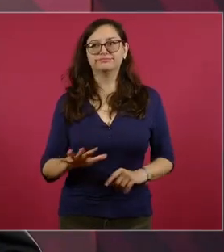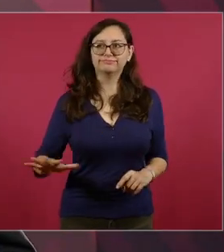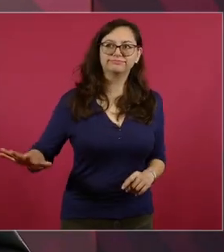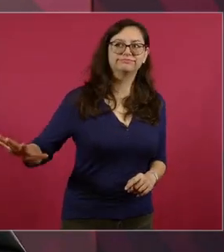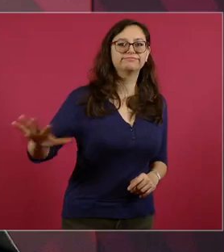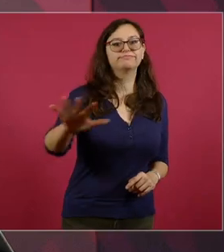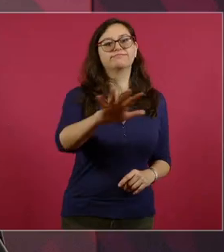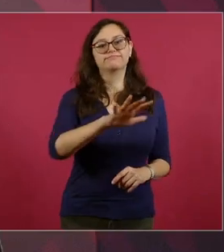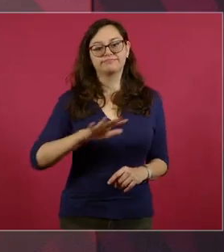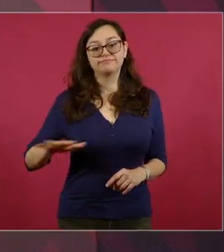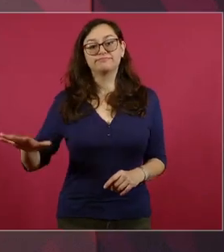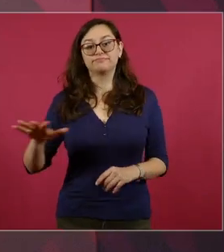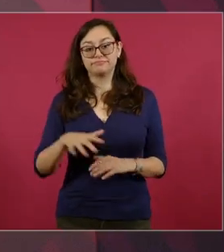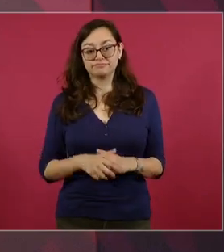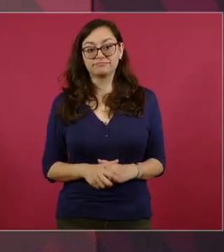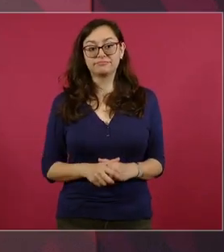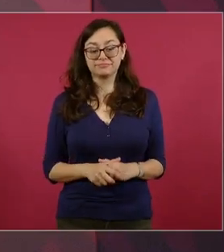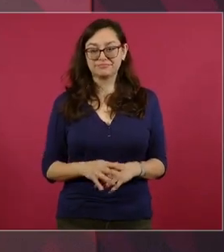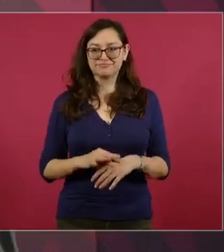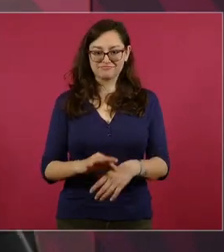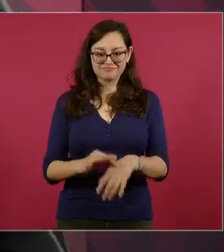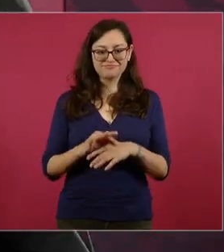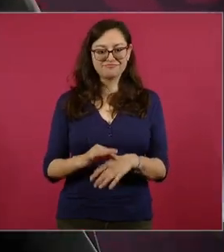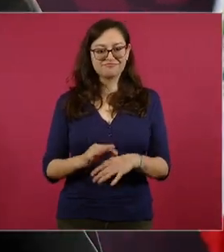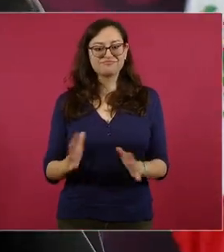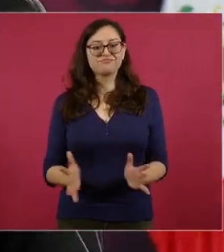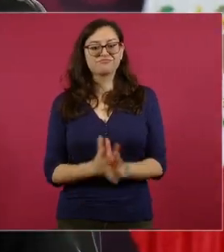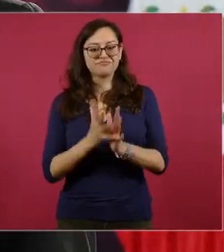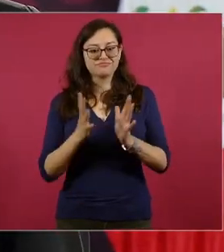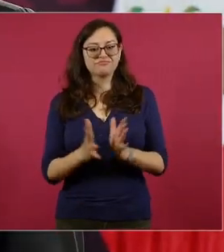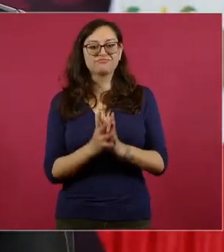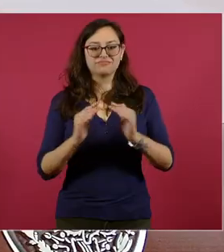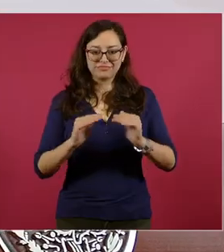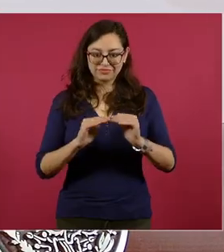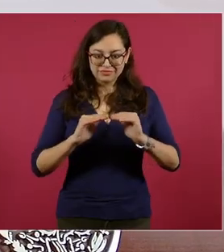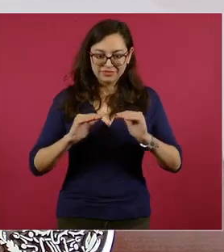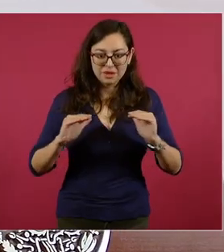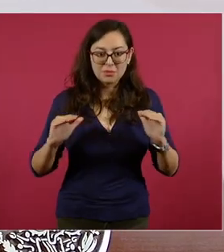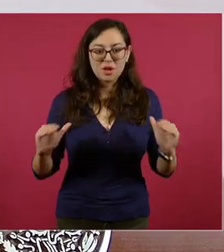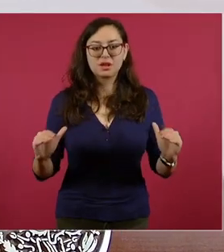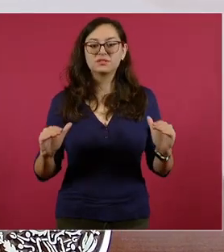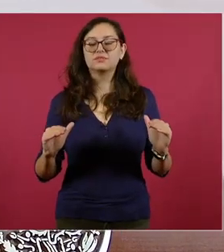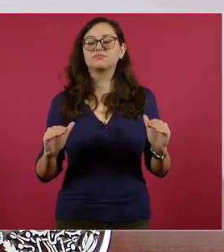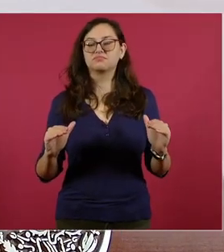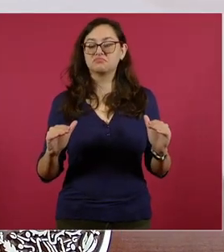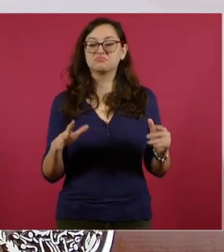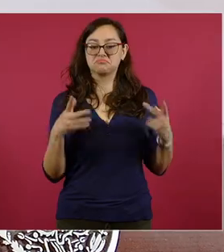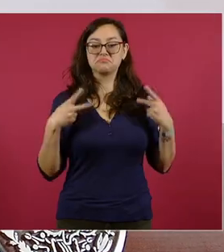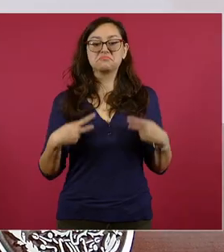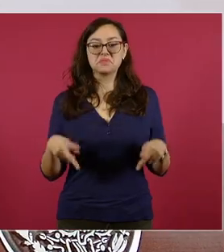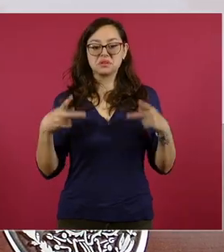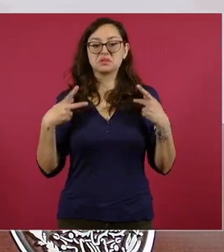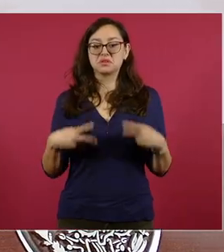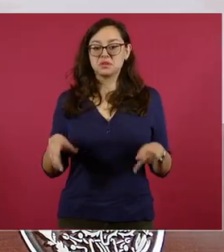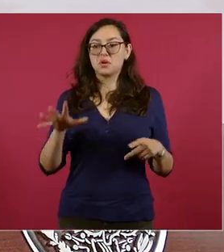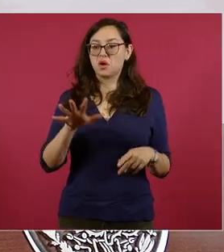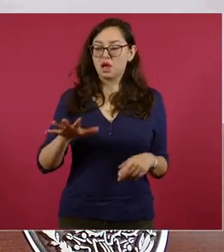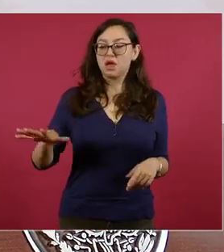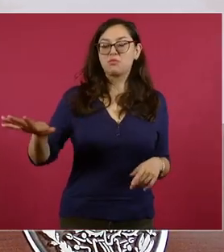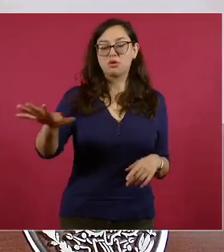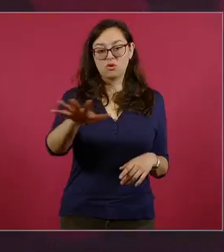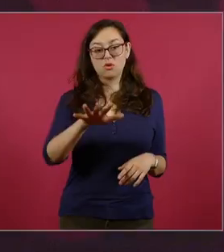Estamos viviendo una auténtica democracia porque es nuestro pueblo el que